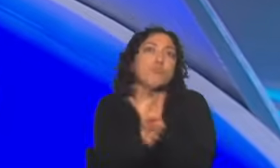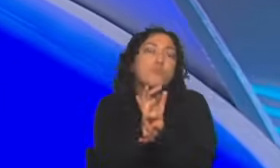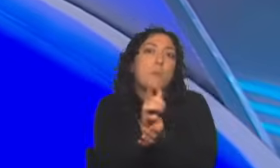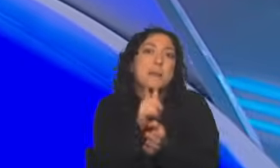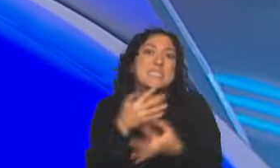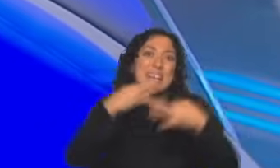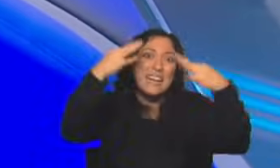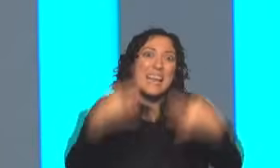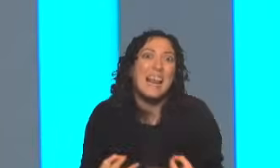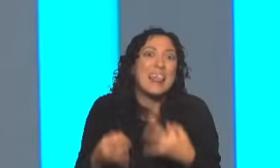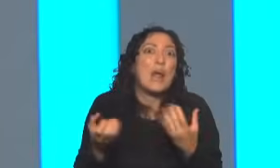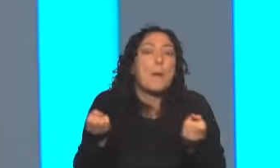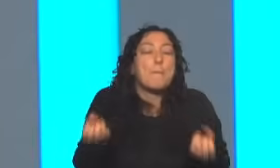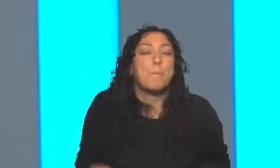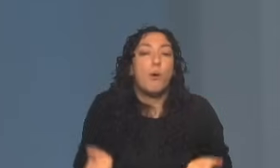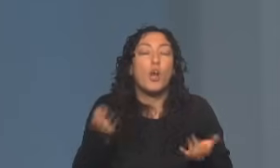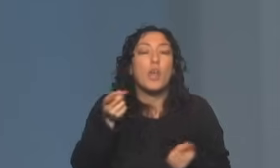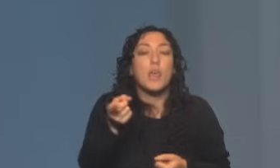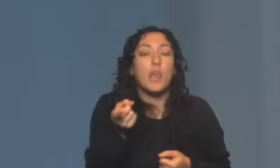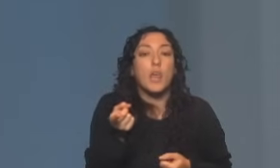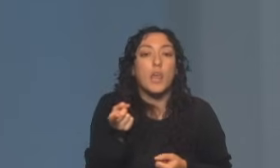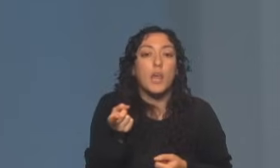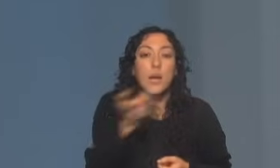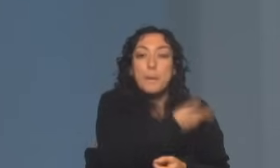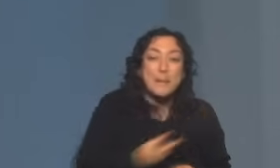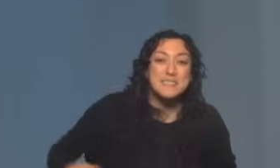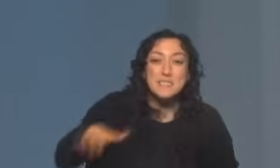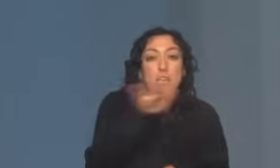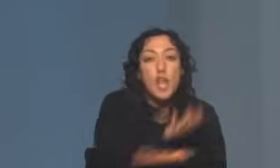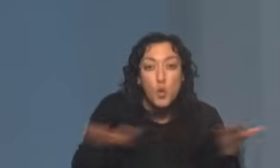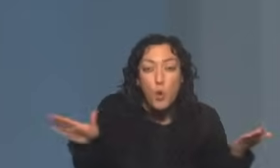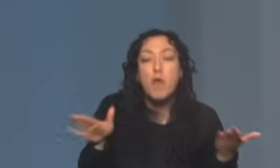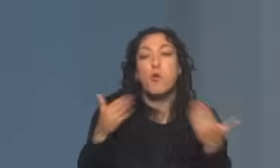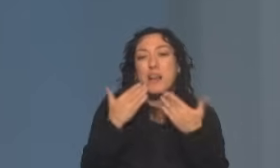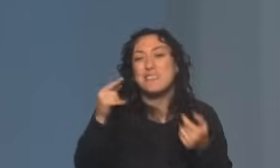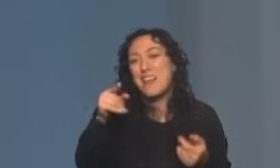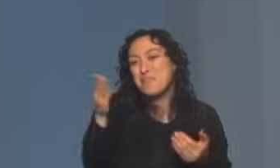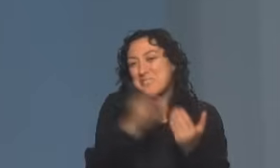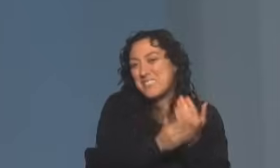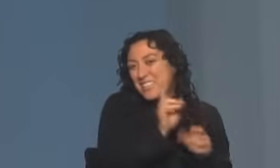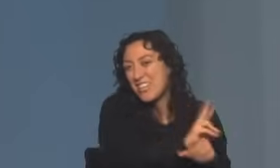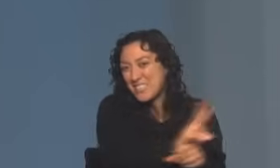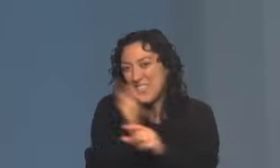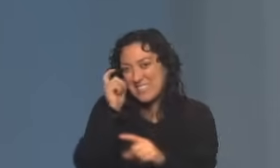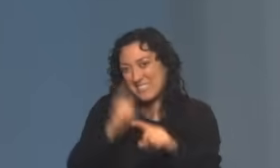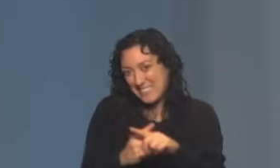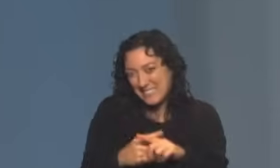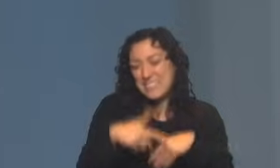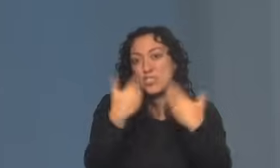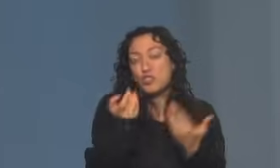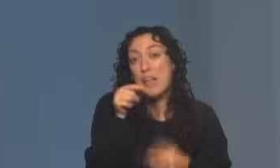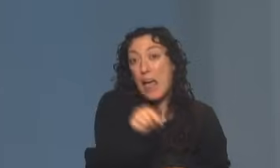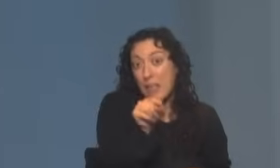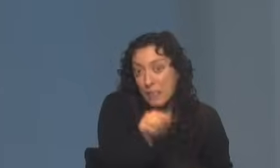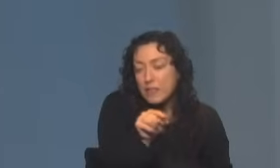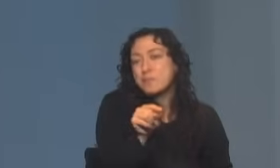realidad porque este nuevo presidente pasó por el Ministerio de Seguridad, claro. Con lo cual hay algo